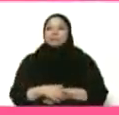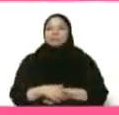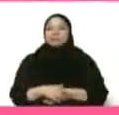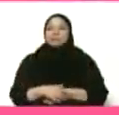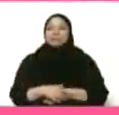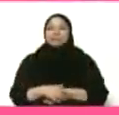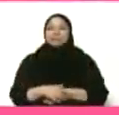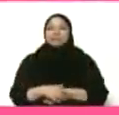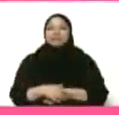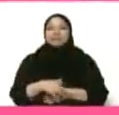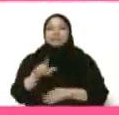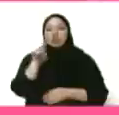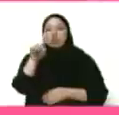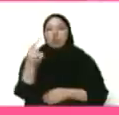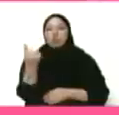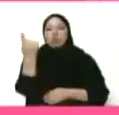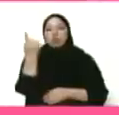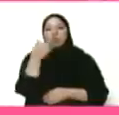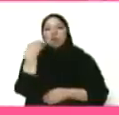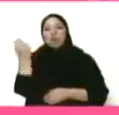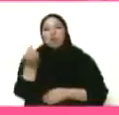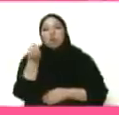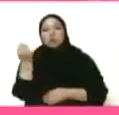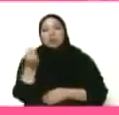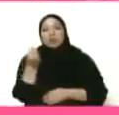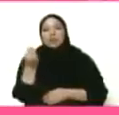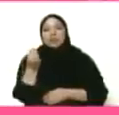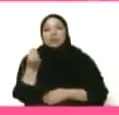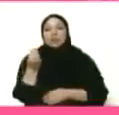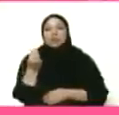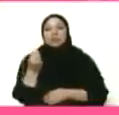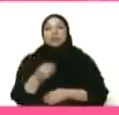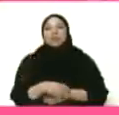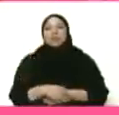Extraordinario. Voy a poner uno. José Vicente Rangel.